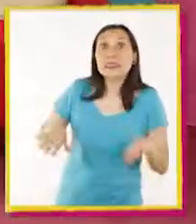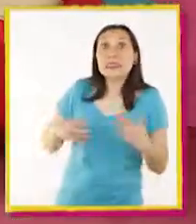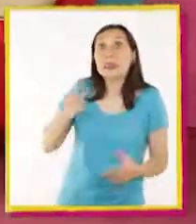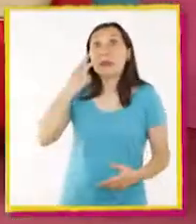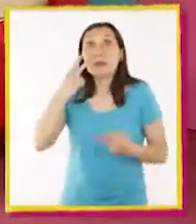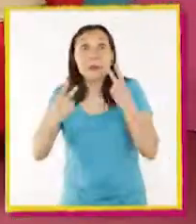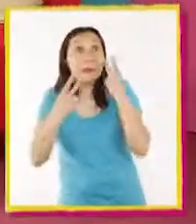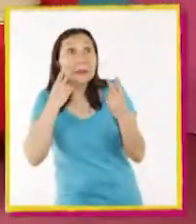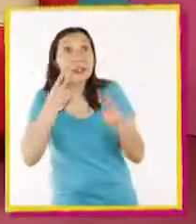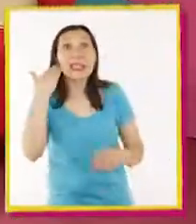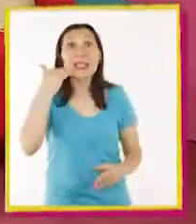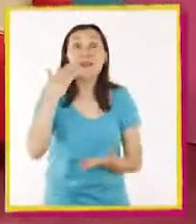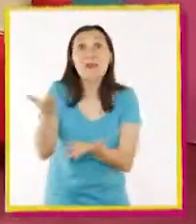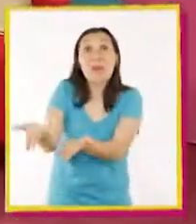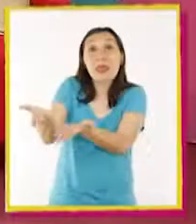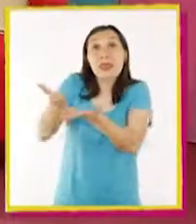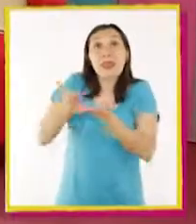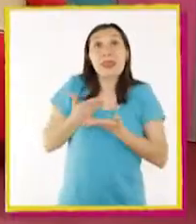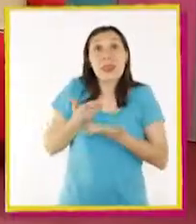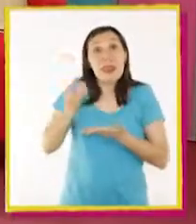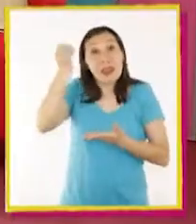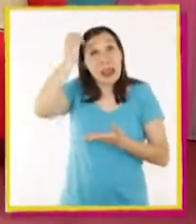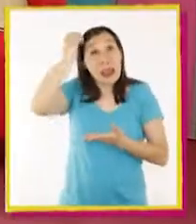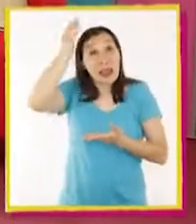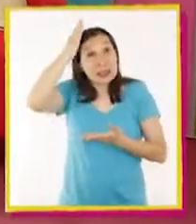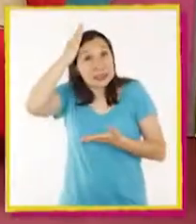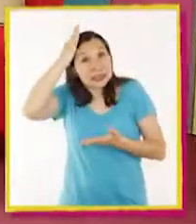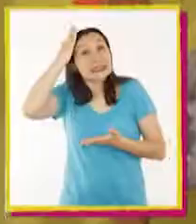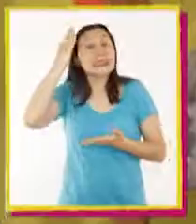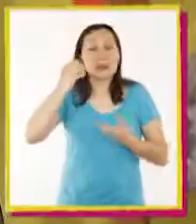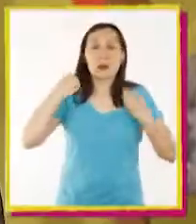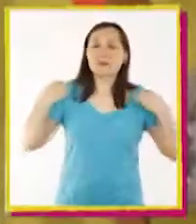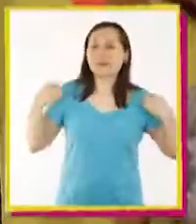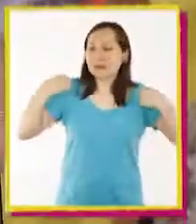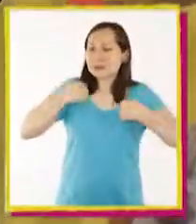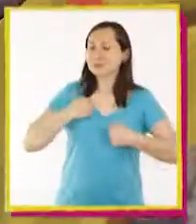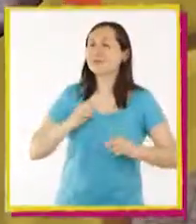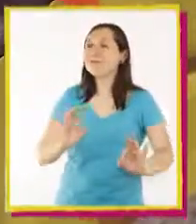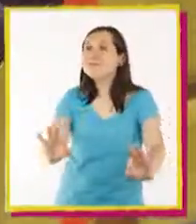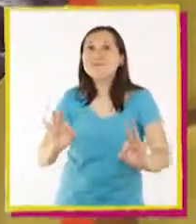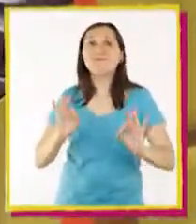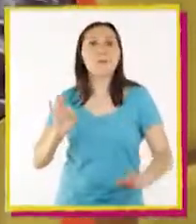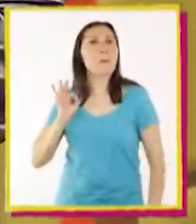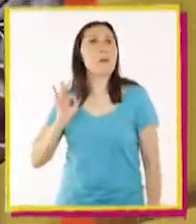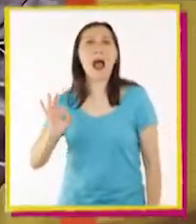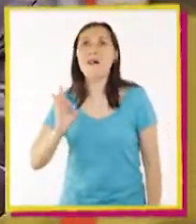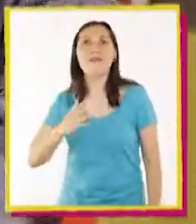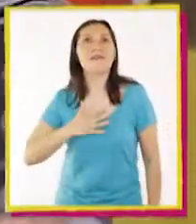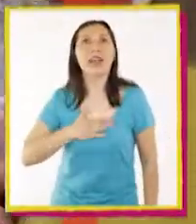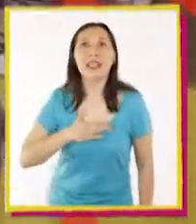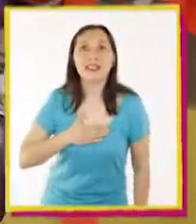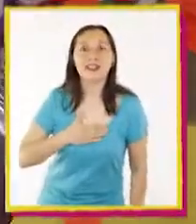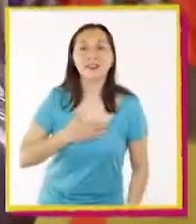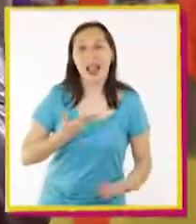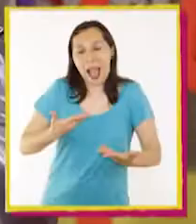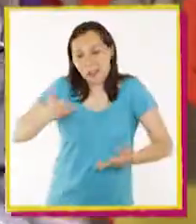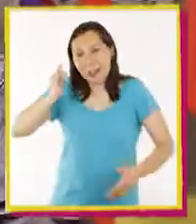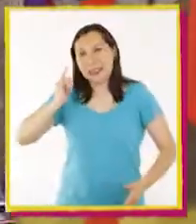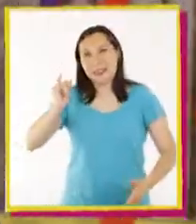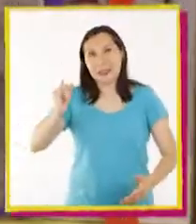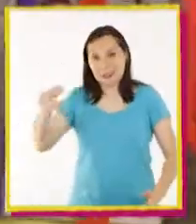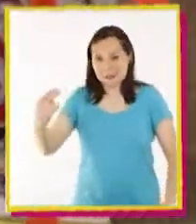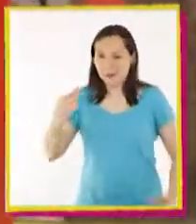¡Ay, miren, niños! ¡Lo que me regaló Carolina! ¡Esta chaqueta está espectacular! ¡Es perfecta! ¡Ahora